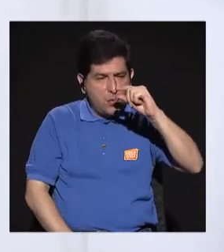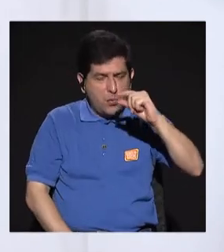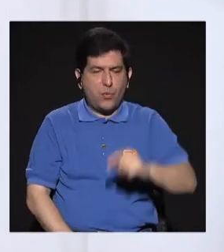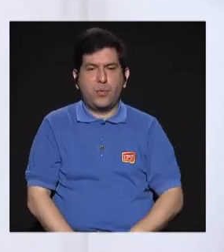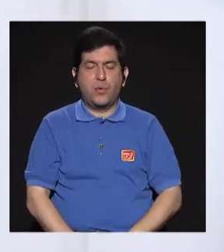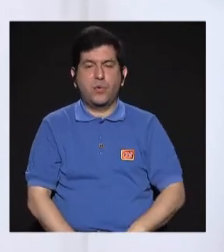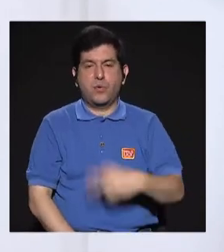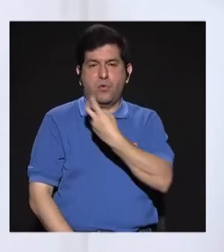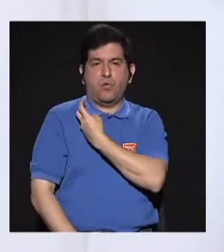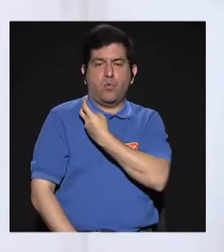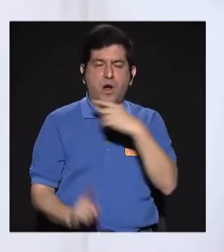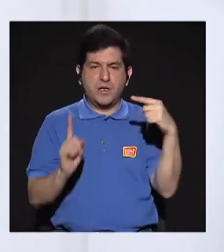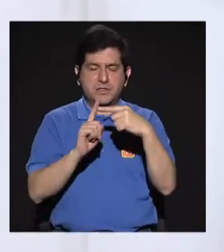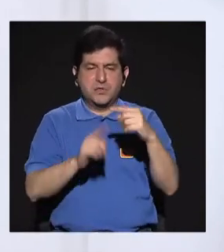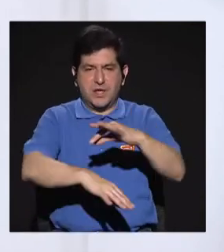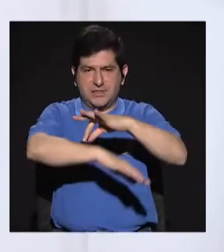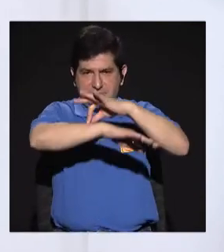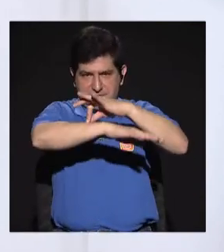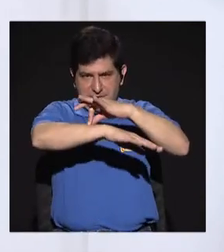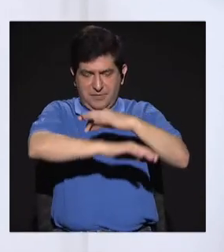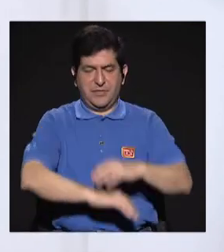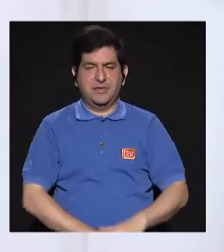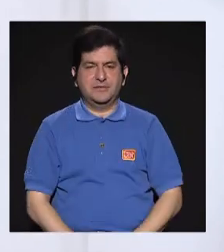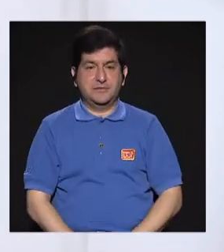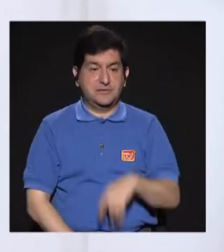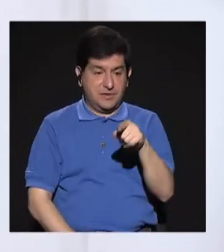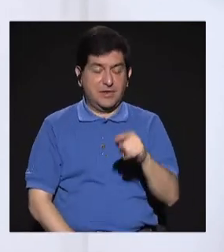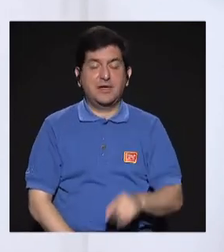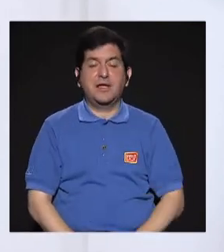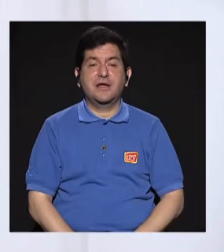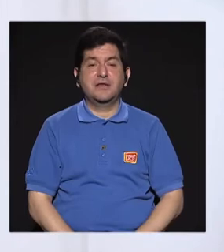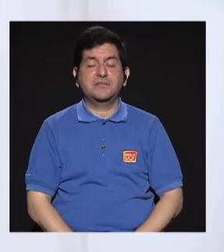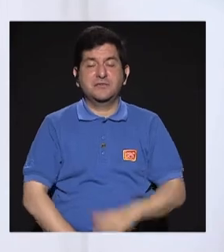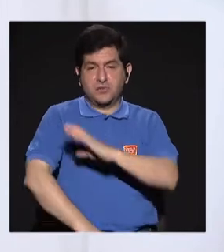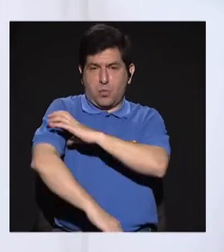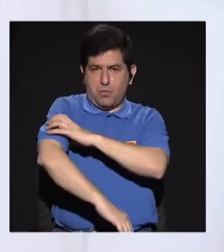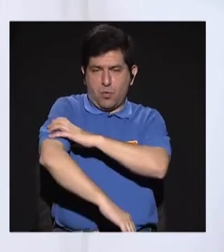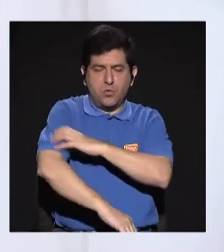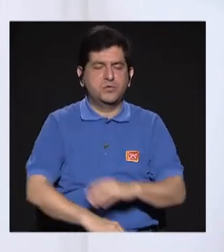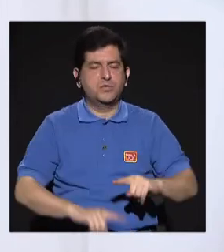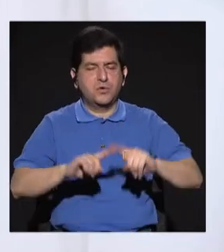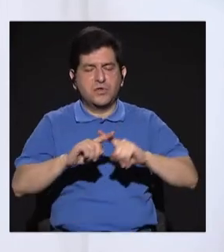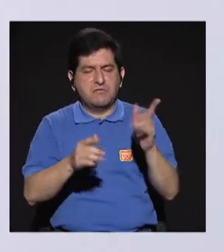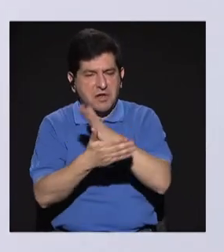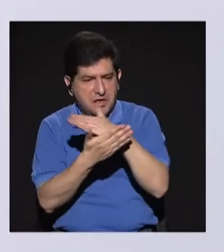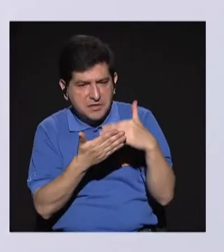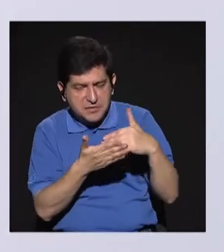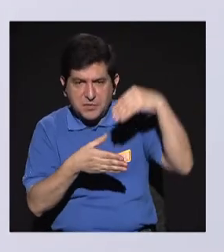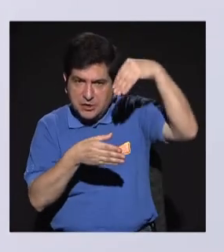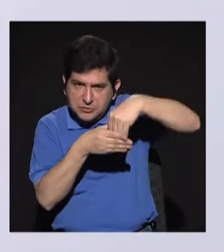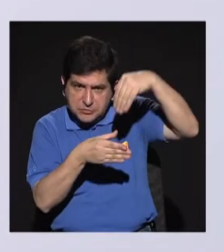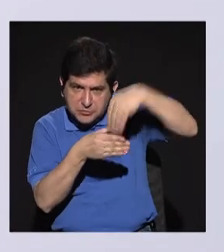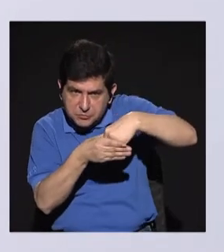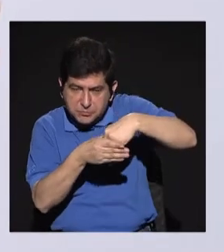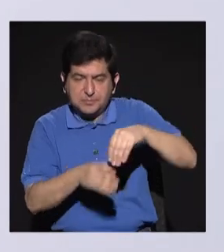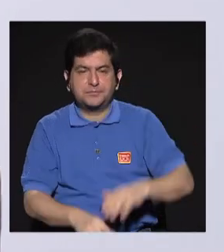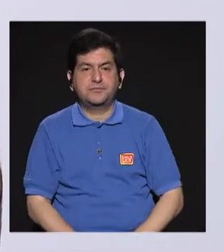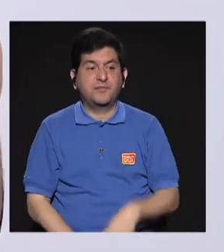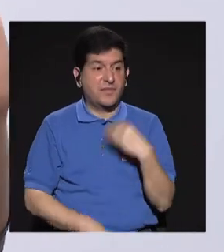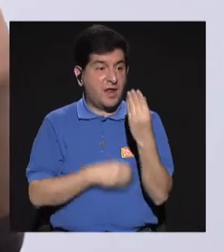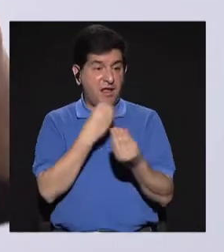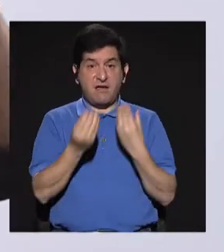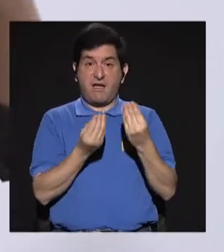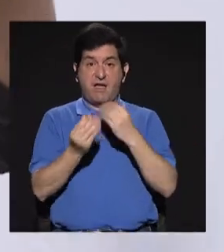el borde exterior de la piel eso es el grosor tisular es el grosor de nuestros músculos tejidos piel etcétera entonces